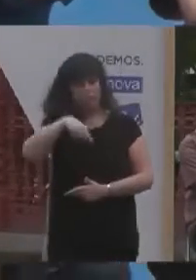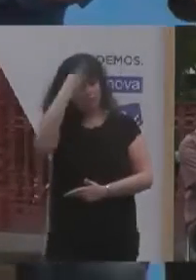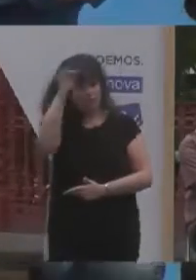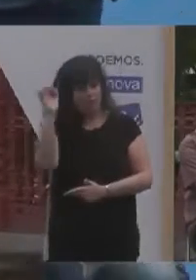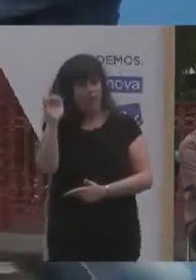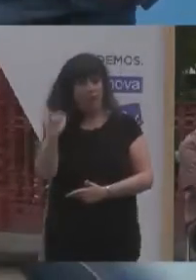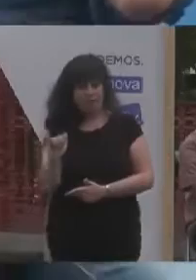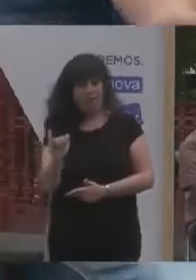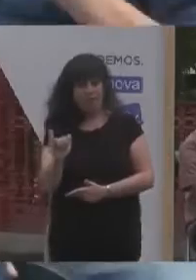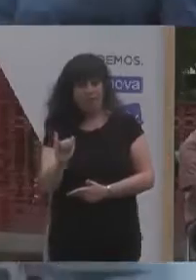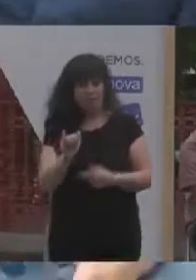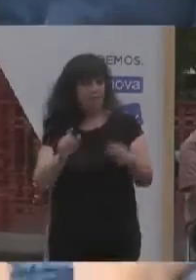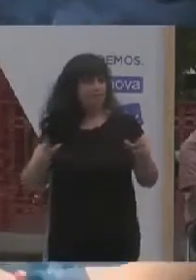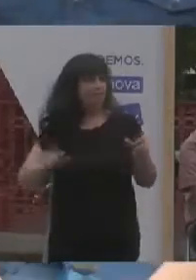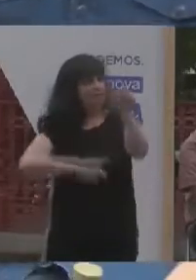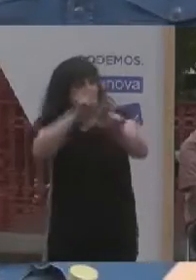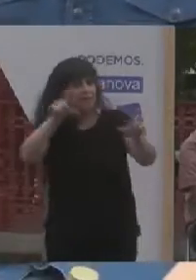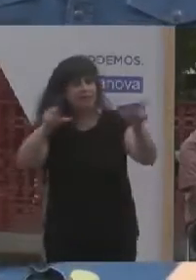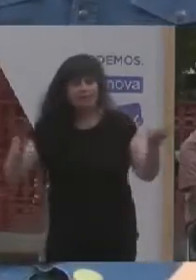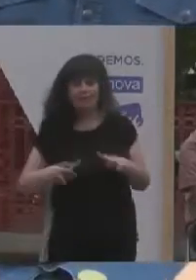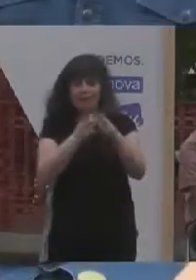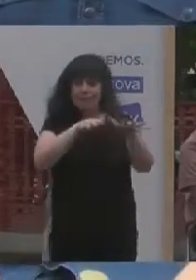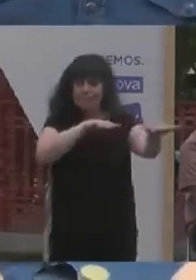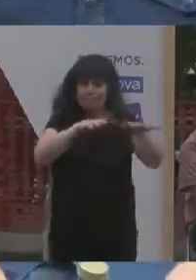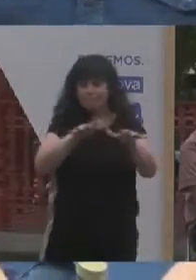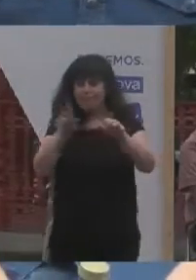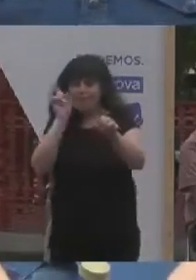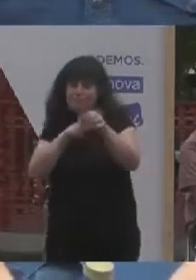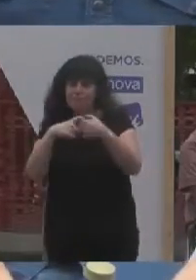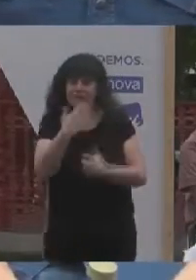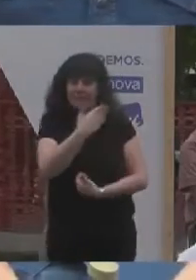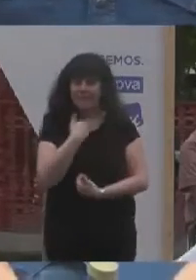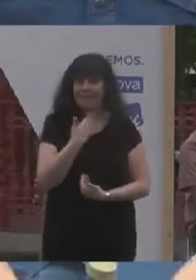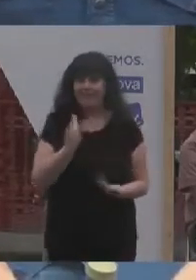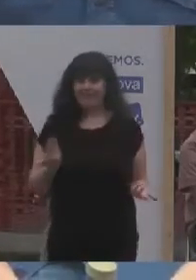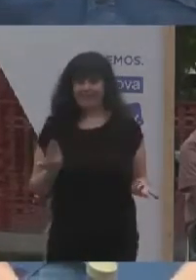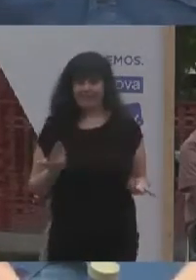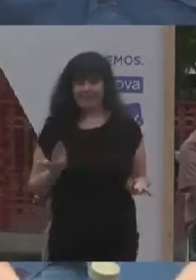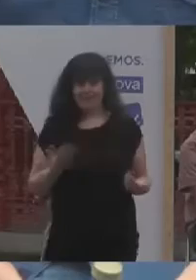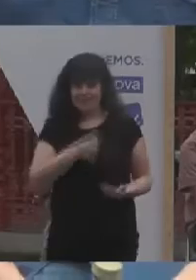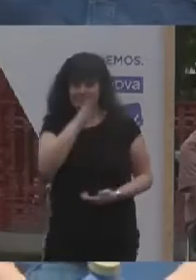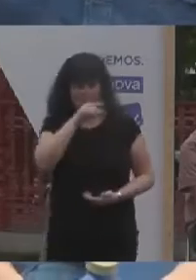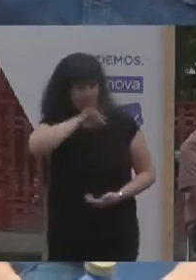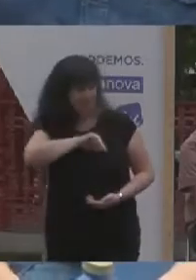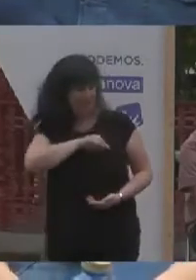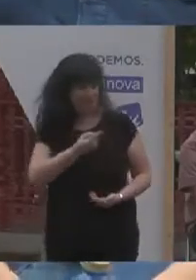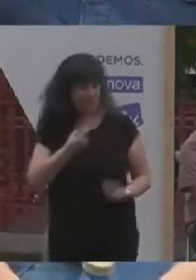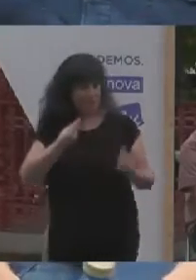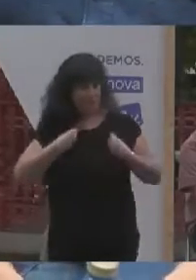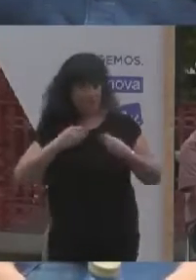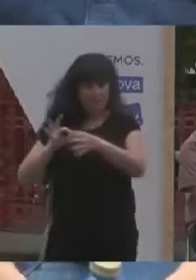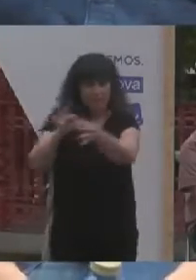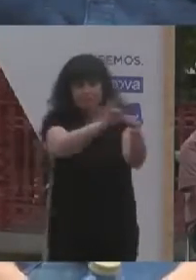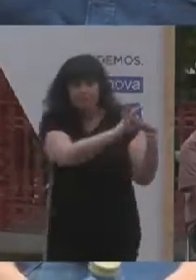desa cidadanía activa e activista, cun sentido comunitario da vida. Nos dicía